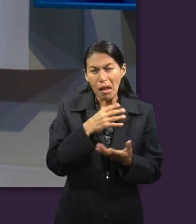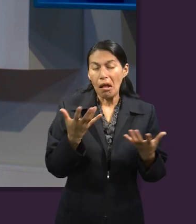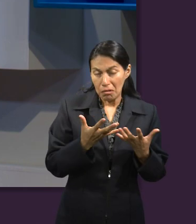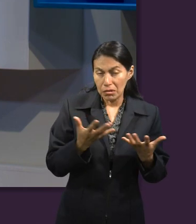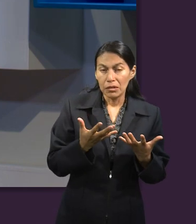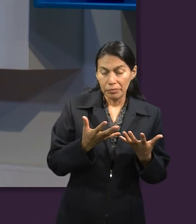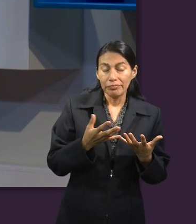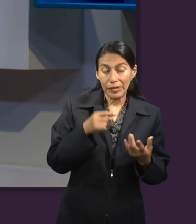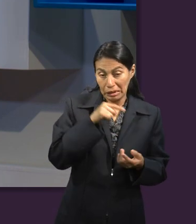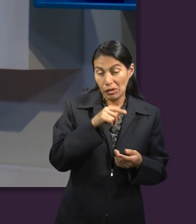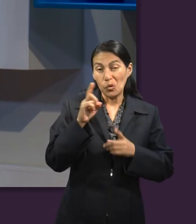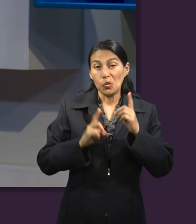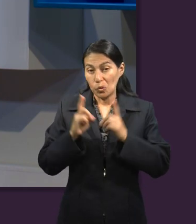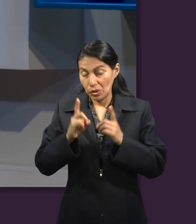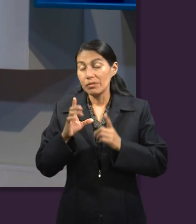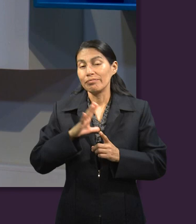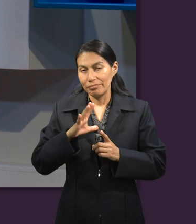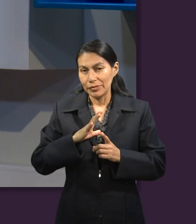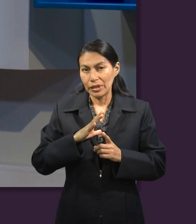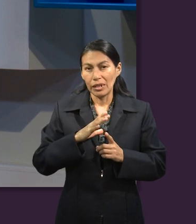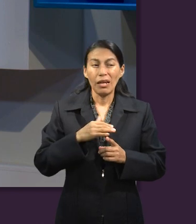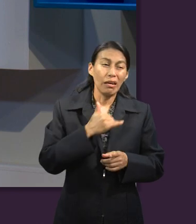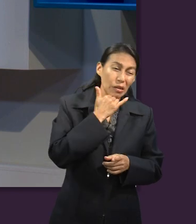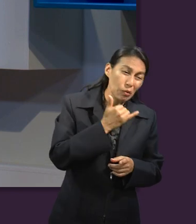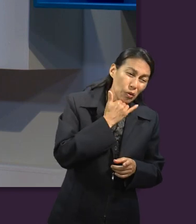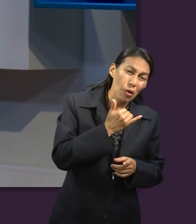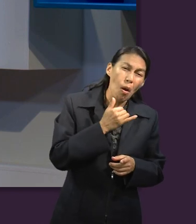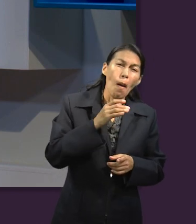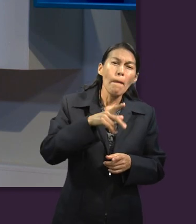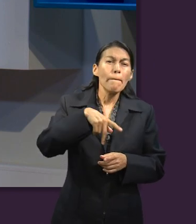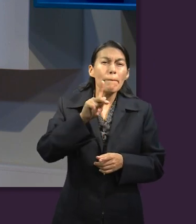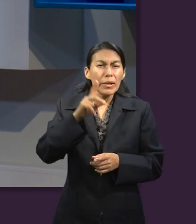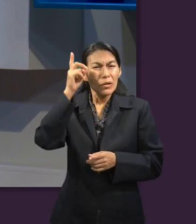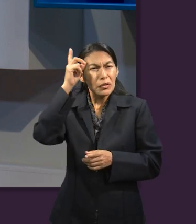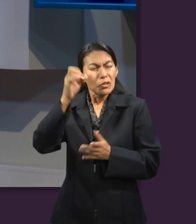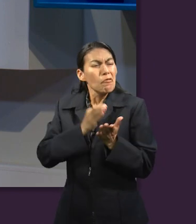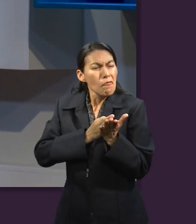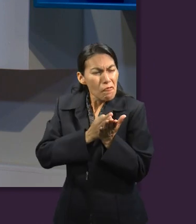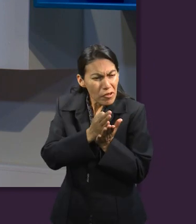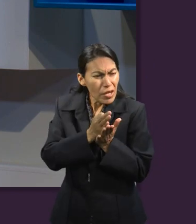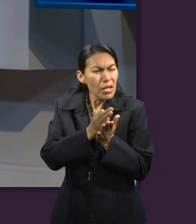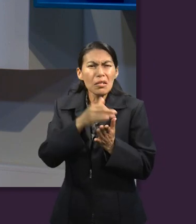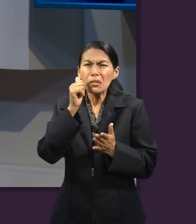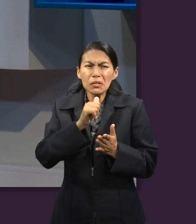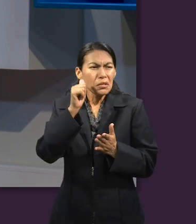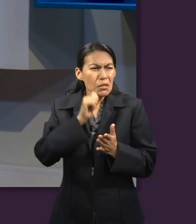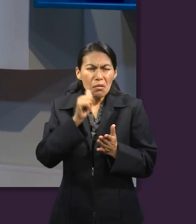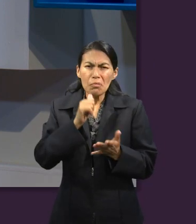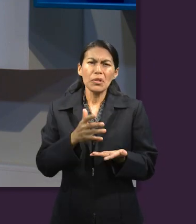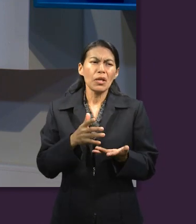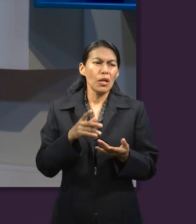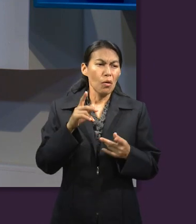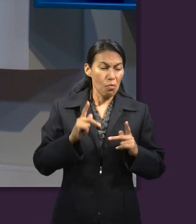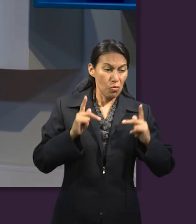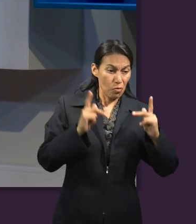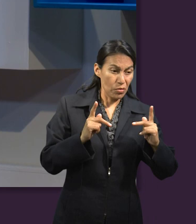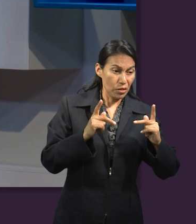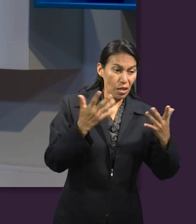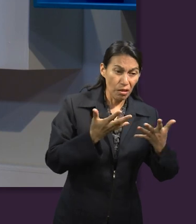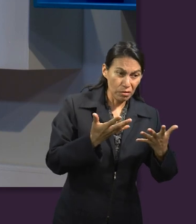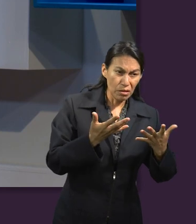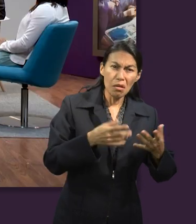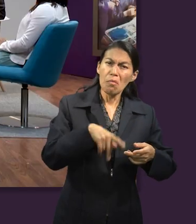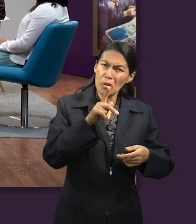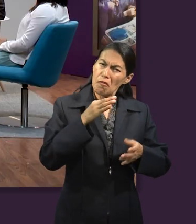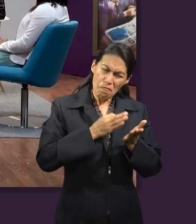quizás de las dudas que tuvo al principio vemos como dios fue fiel verdad en cada una de sus promesas y es